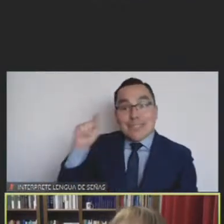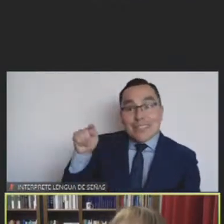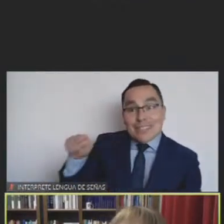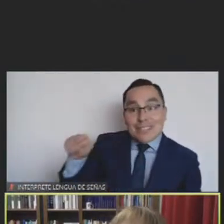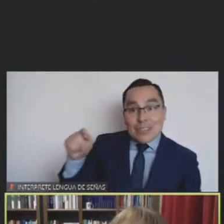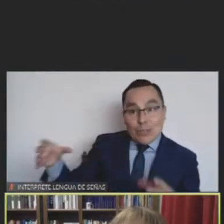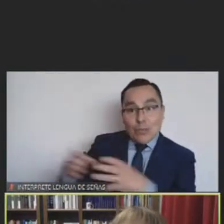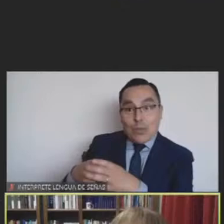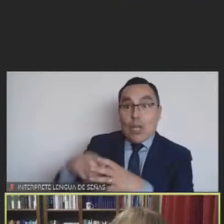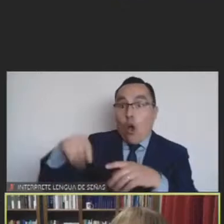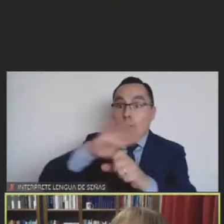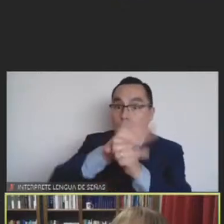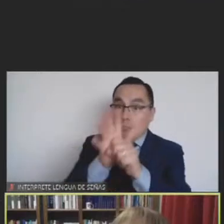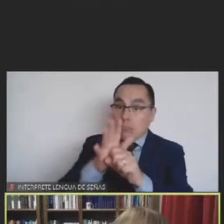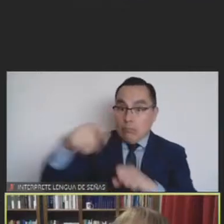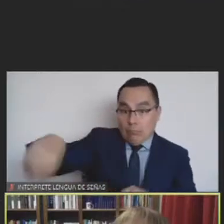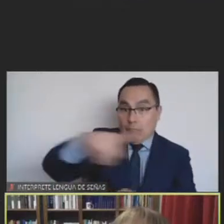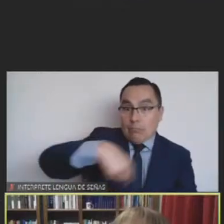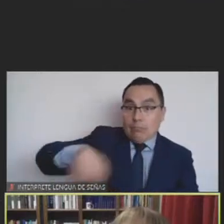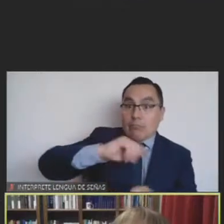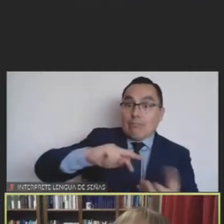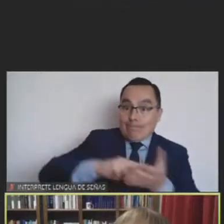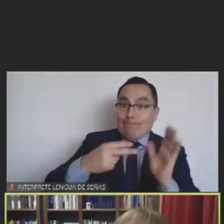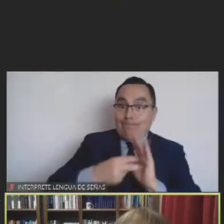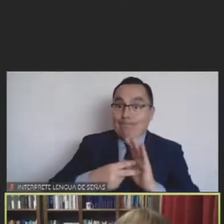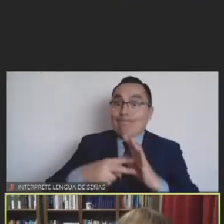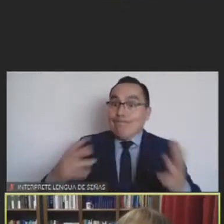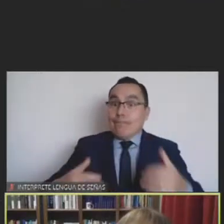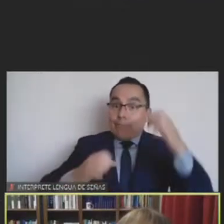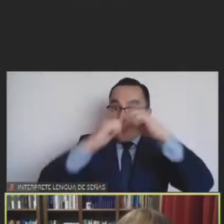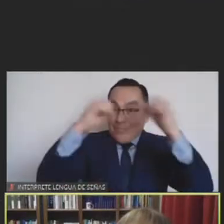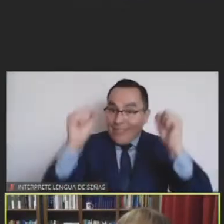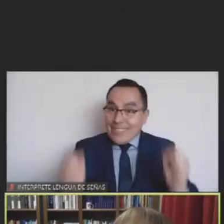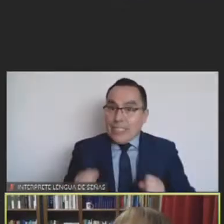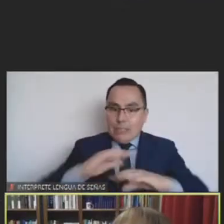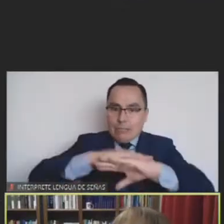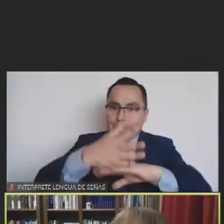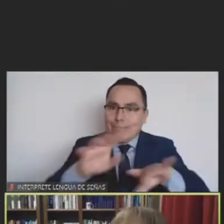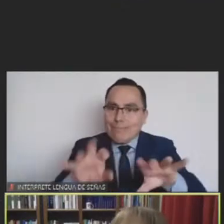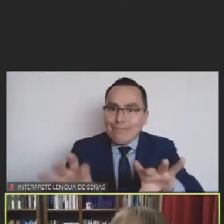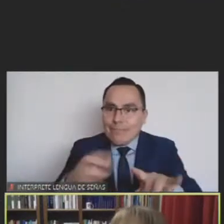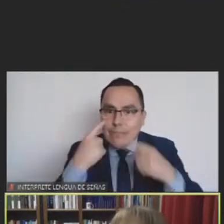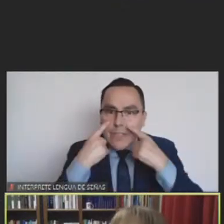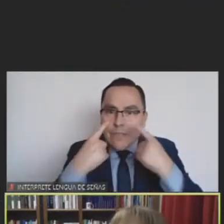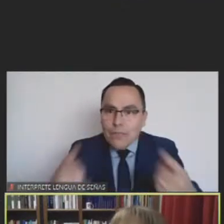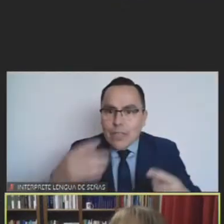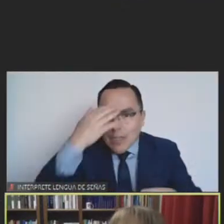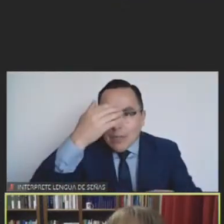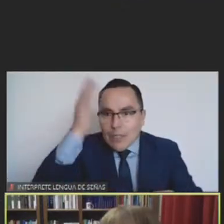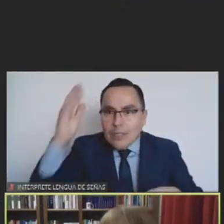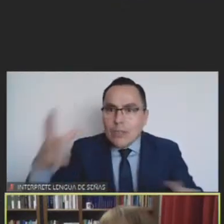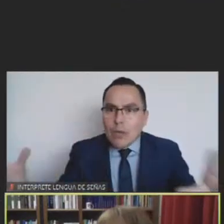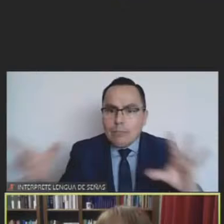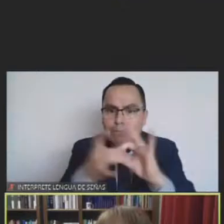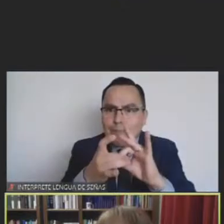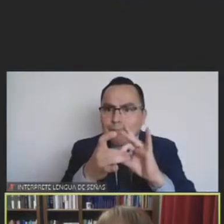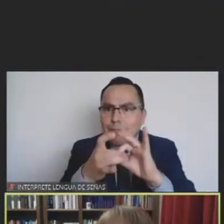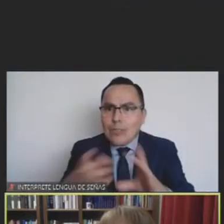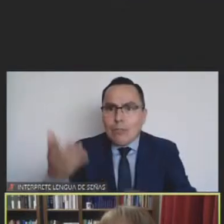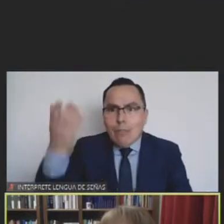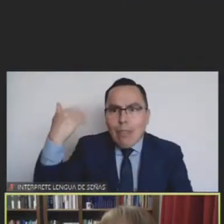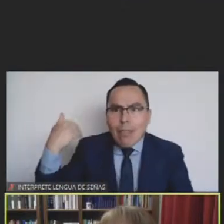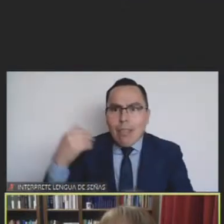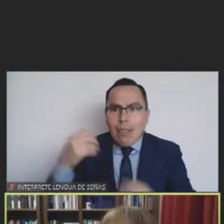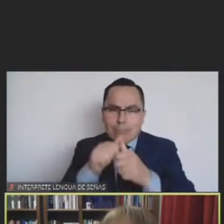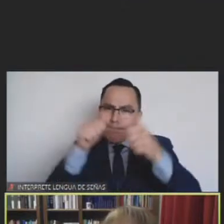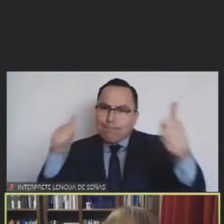en tiempos de pandemia, cómo estos mismos sistemas, plataformas y capacidades de conexión remota no solamente permiten